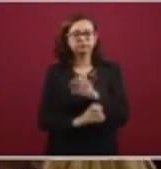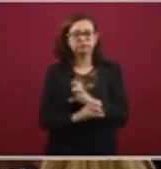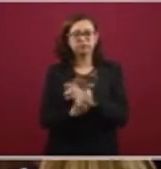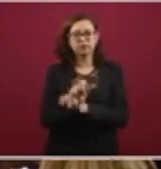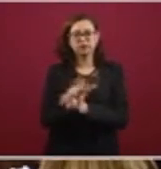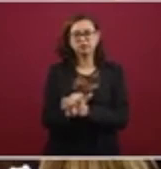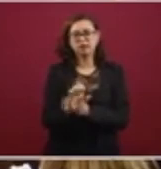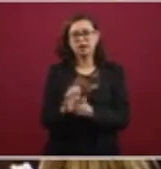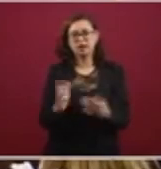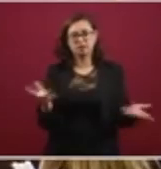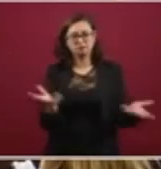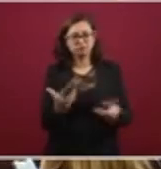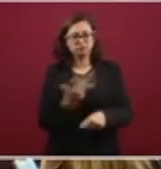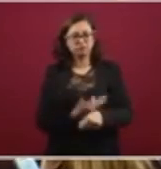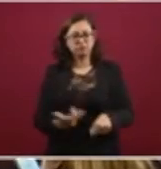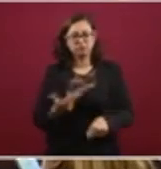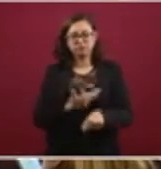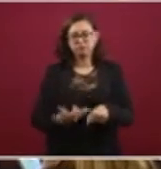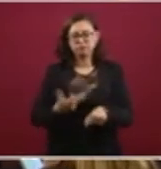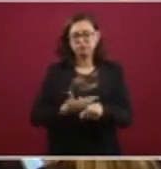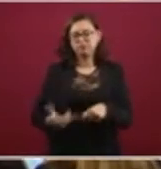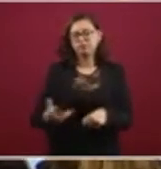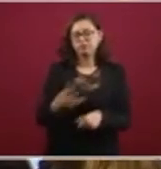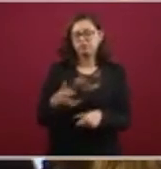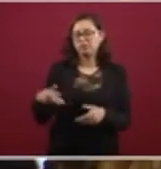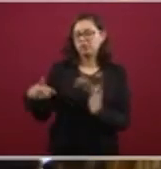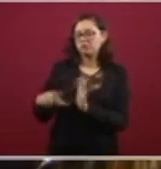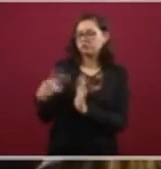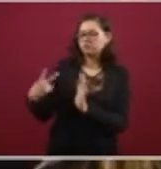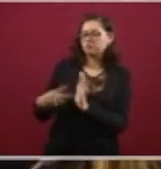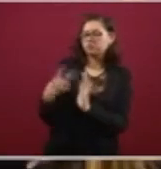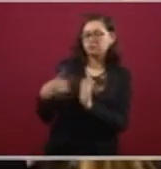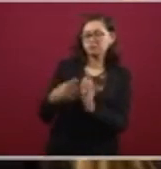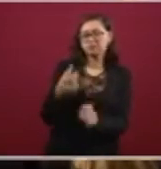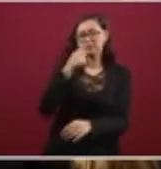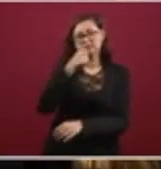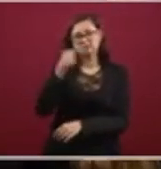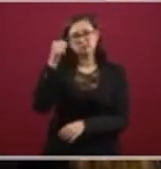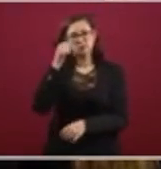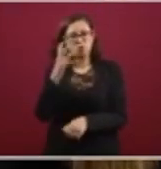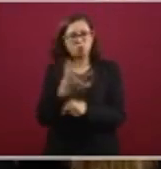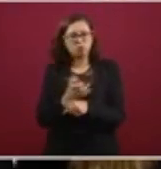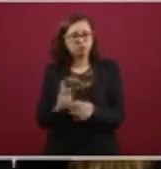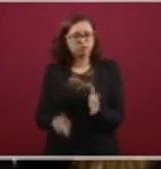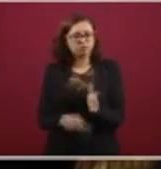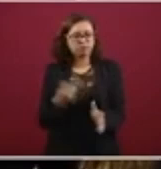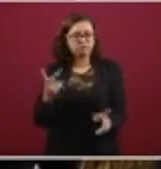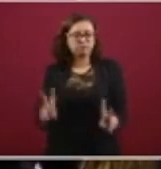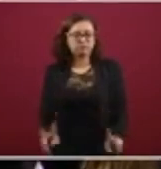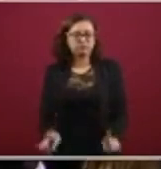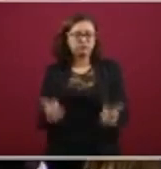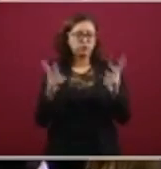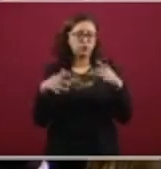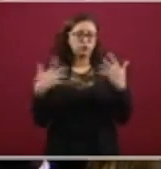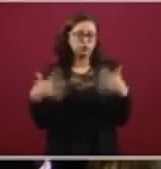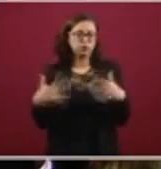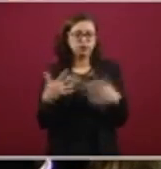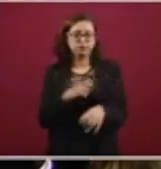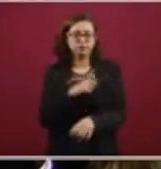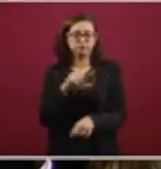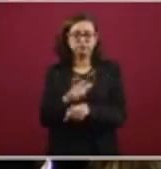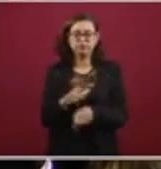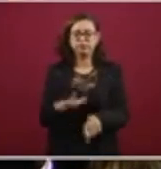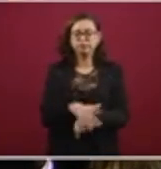casa subastada por el gobierno federal y que perteneció al chino mexicano Zhenli Ye Gong. Se lograron comercializar